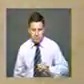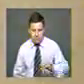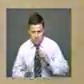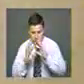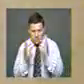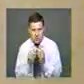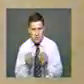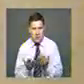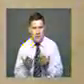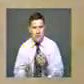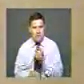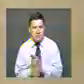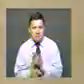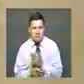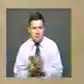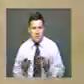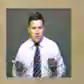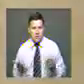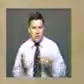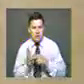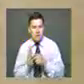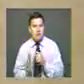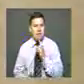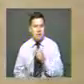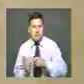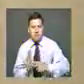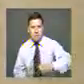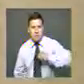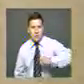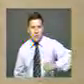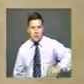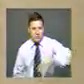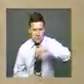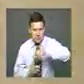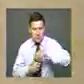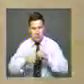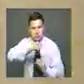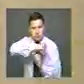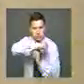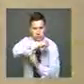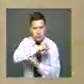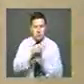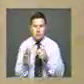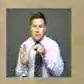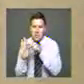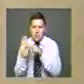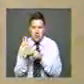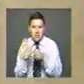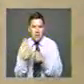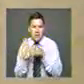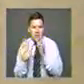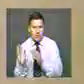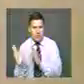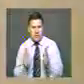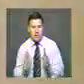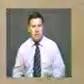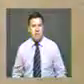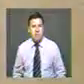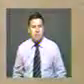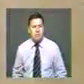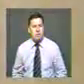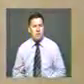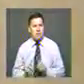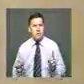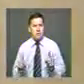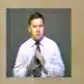se ha encontrado precisamente en que dicho derecho está estructurado a partir de normas de orden público. Pero